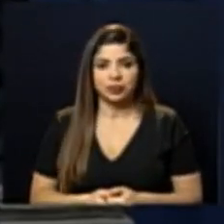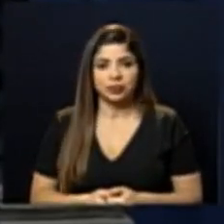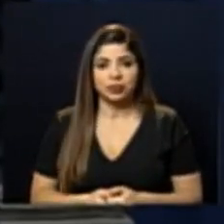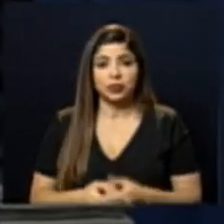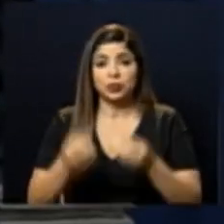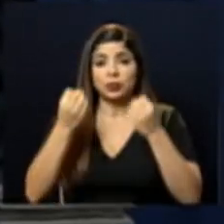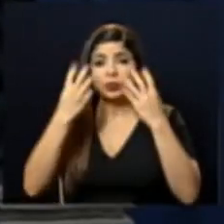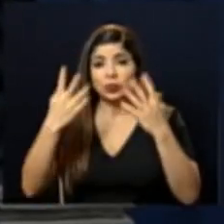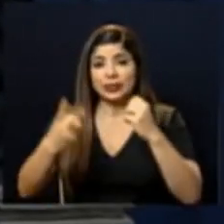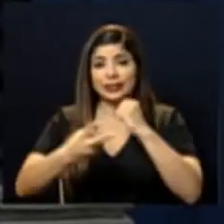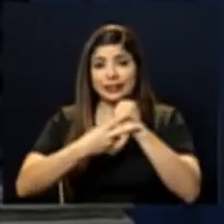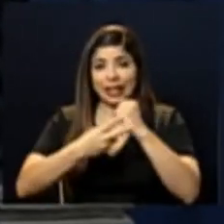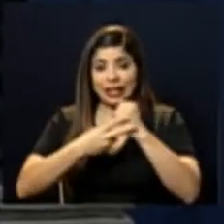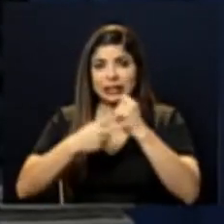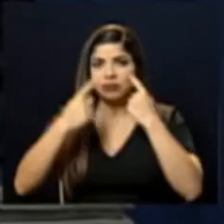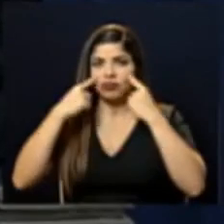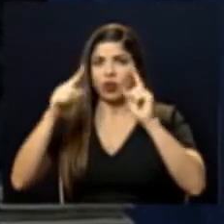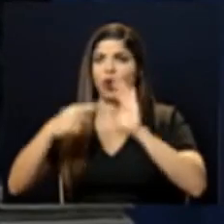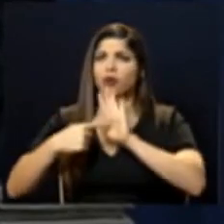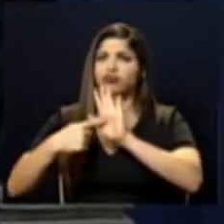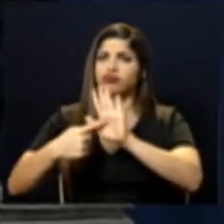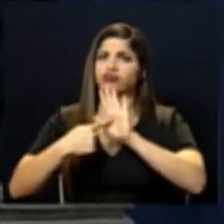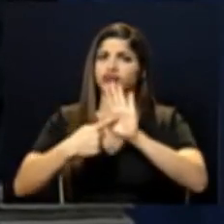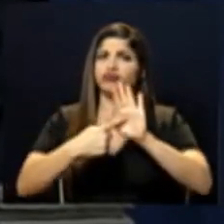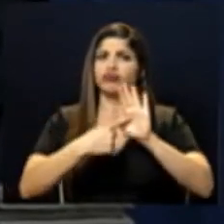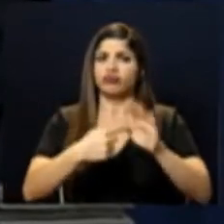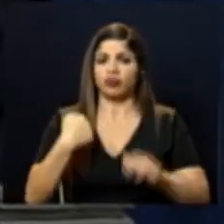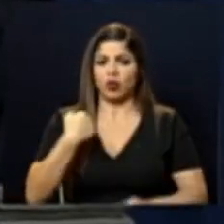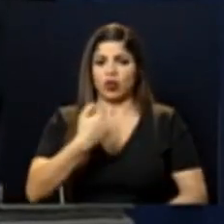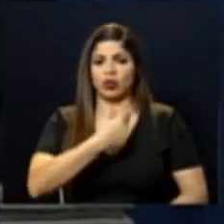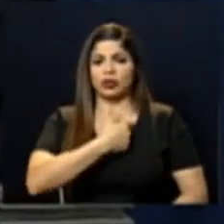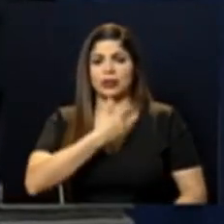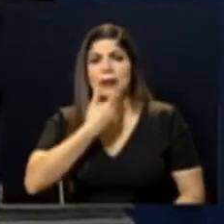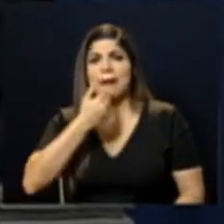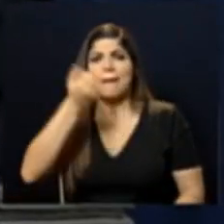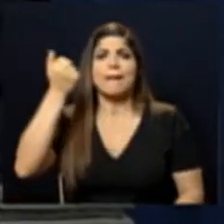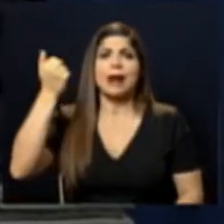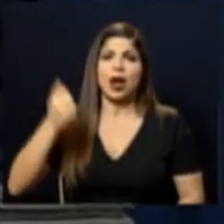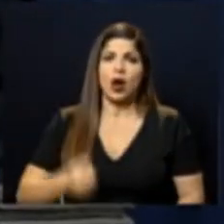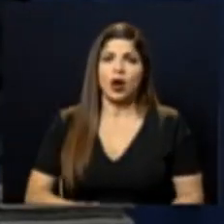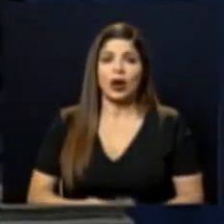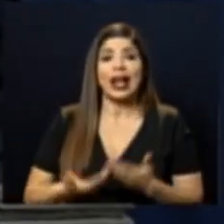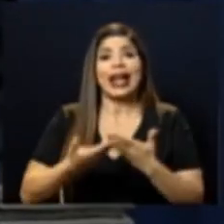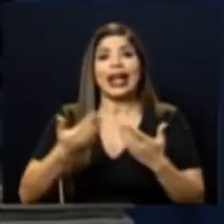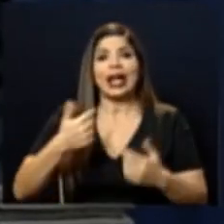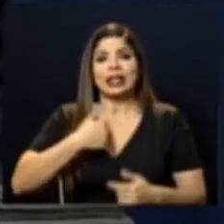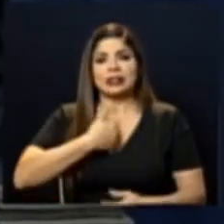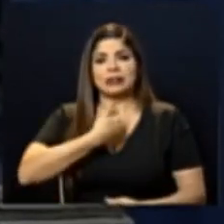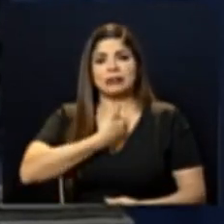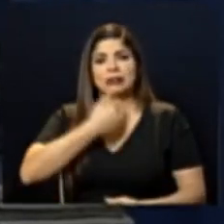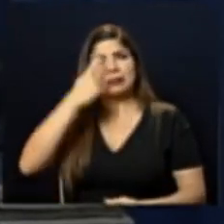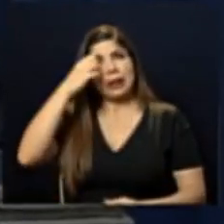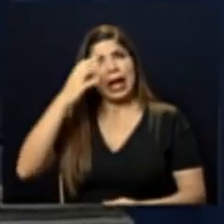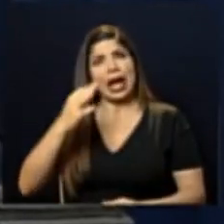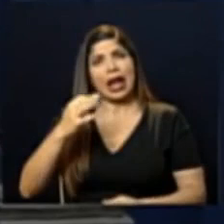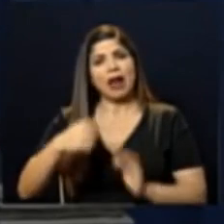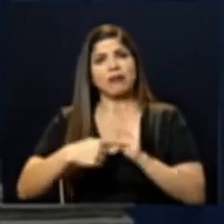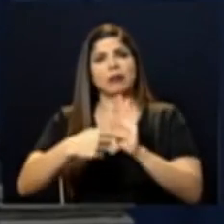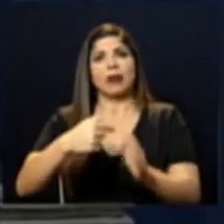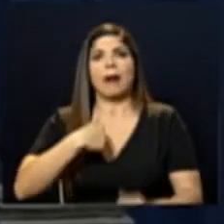En muchas ocasiones logramos demostrar que somos mejores de lo que pensamos nosotros mismos.